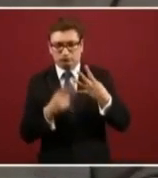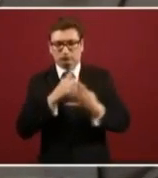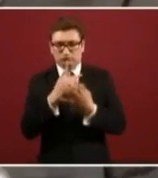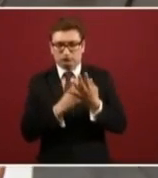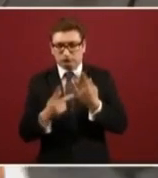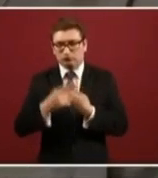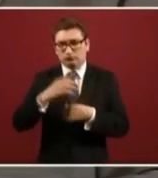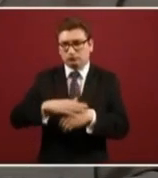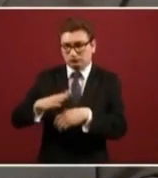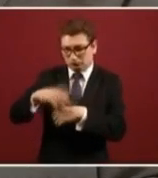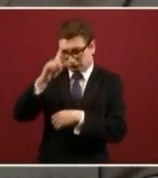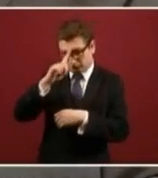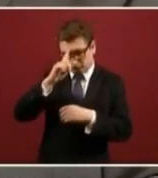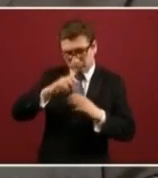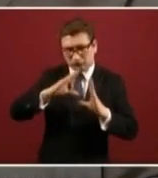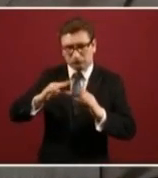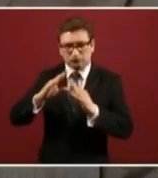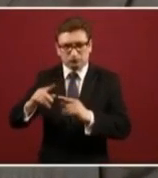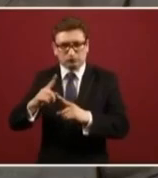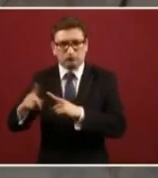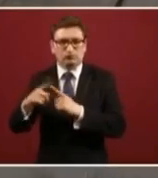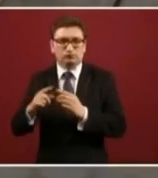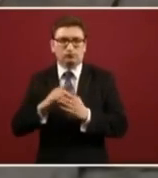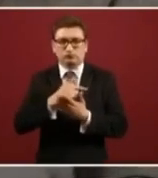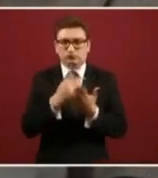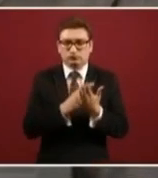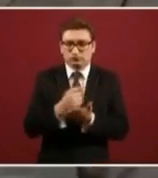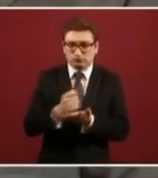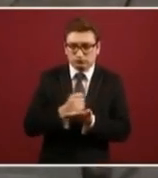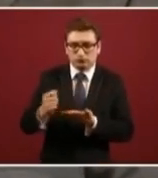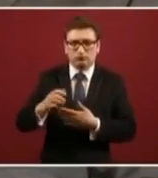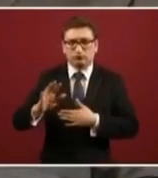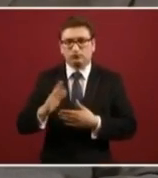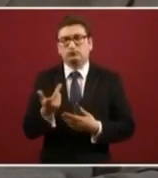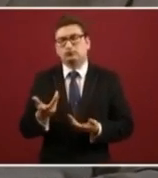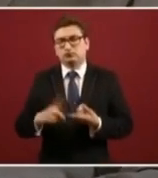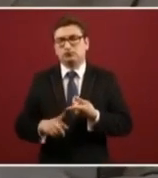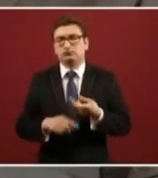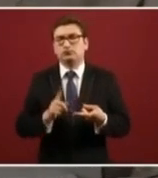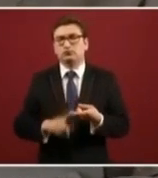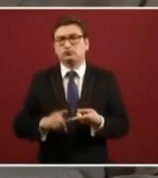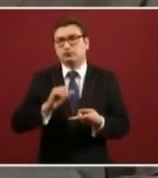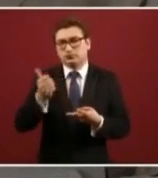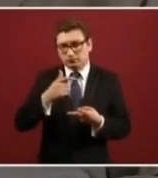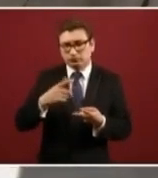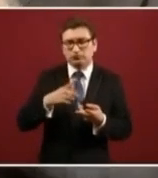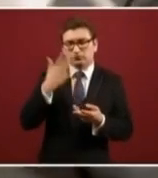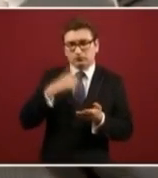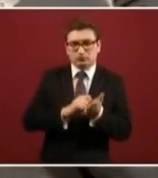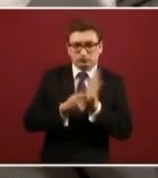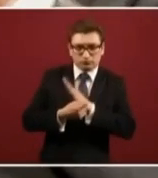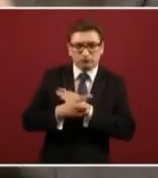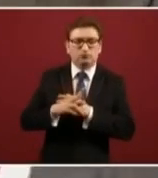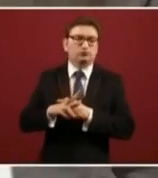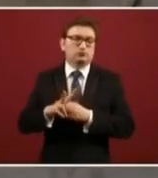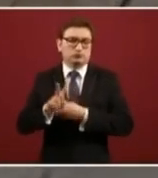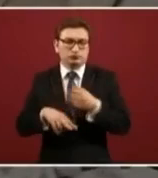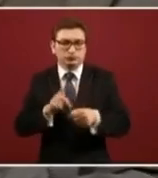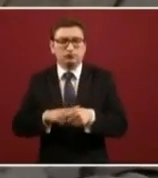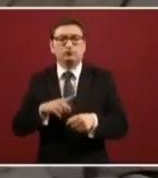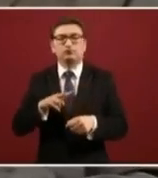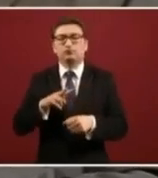asesoría técnica. Estamos hablando de crédito ganadero a la palabra. Hay un número importante de técnicos, veterinarios y agrónomos que